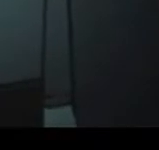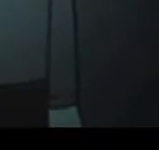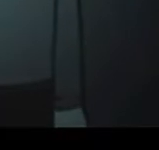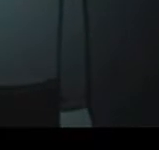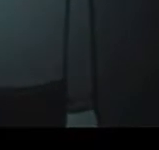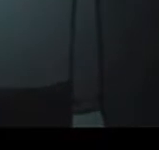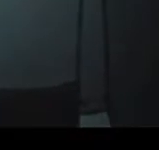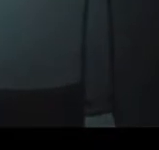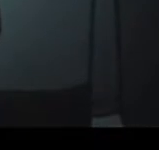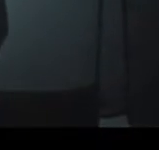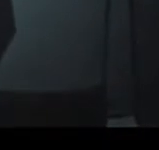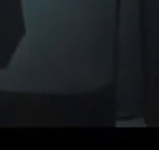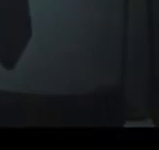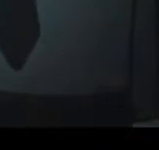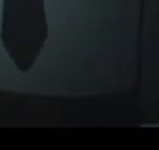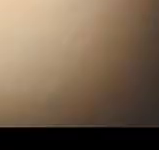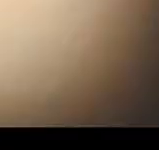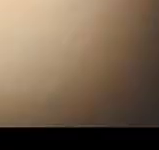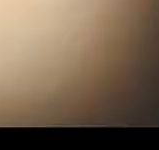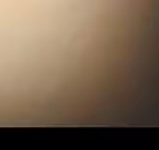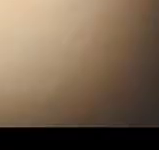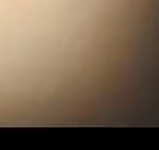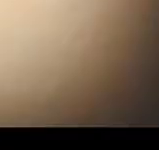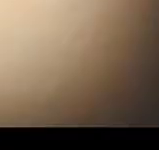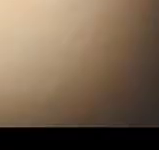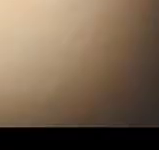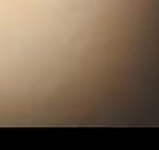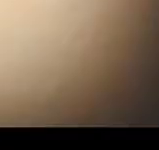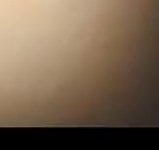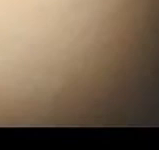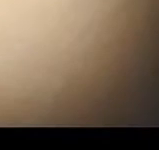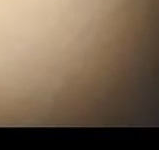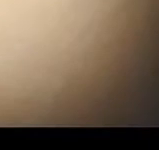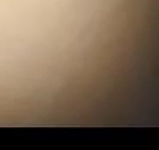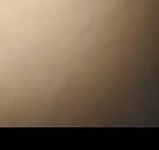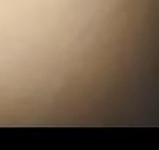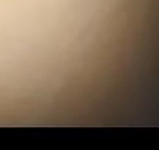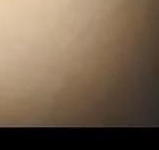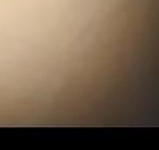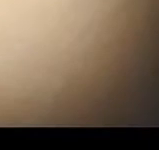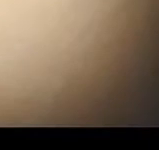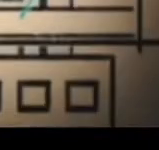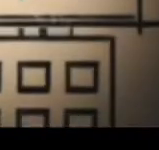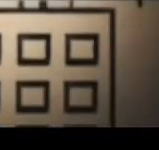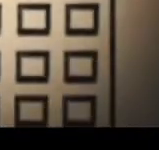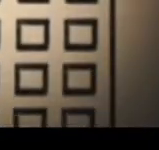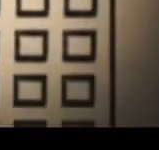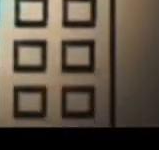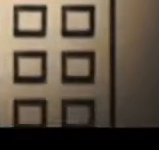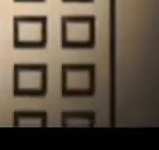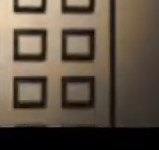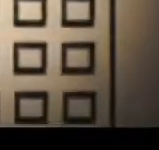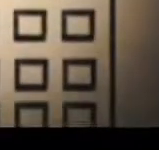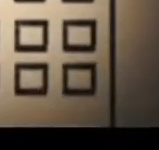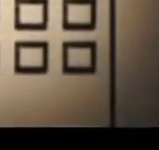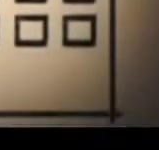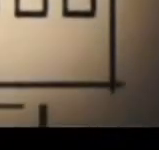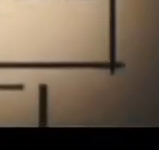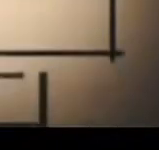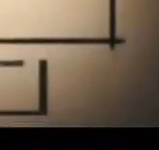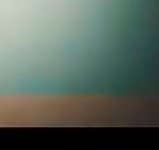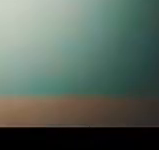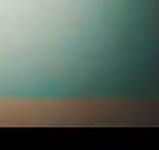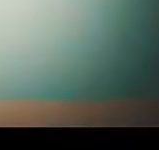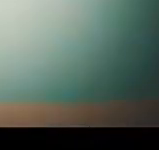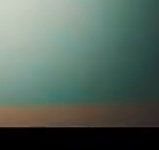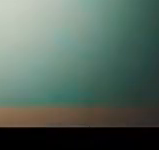Óscar eleva su empinadísimo canto hasta abrir el cielo y cortar las reglas de fuerza y las certezas de la